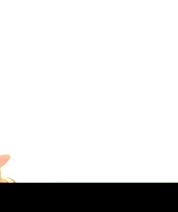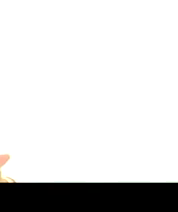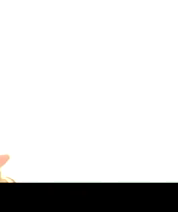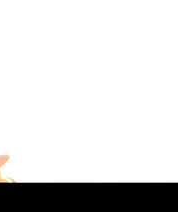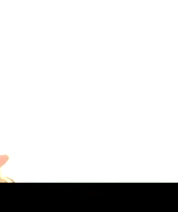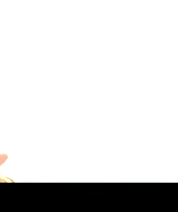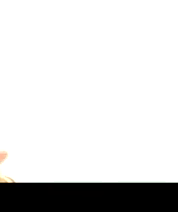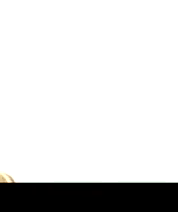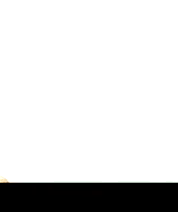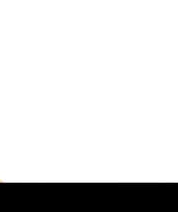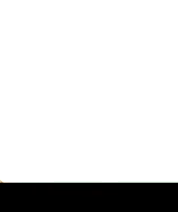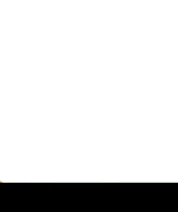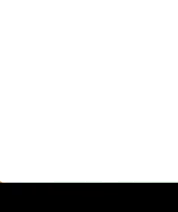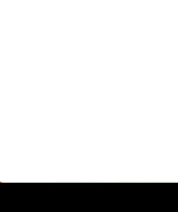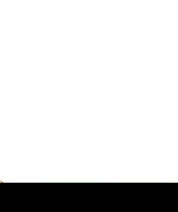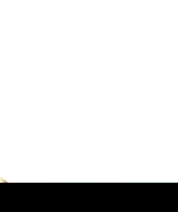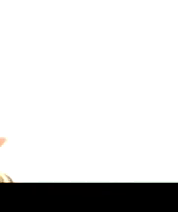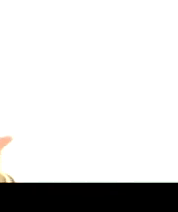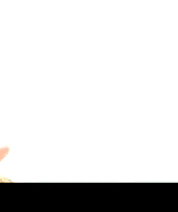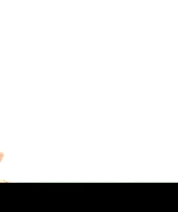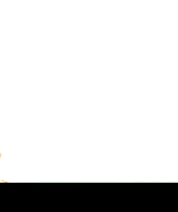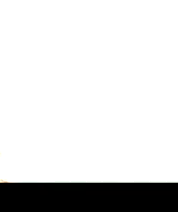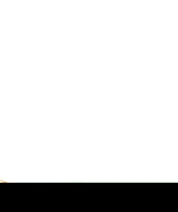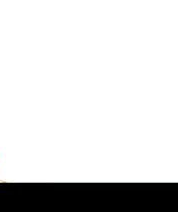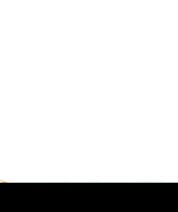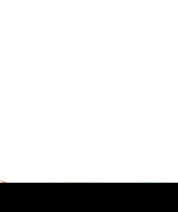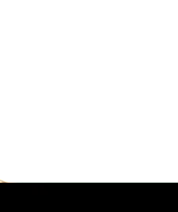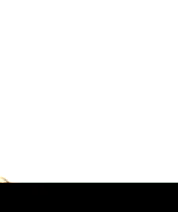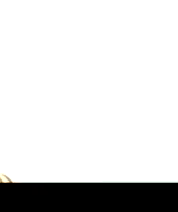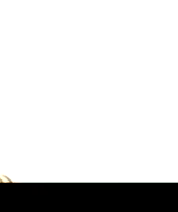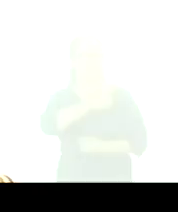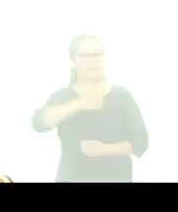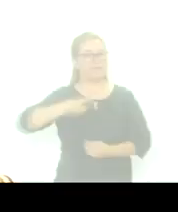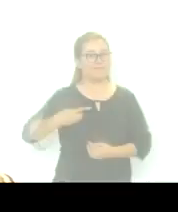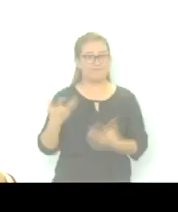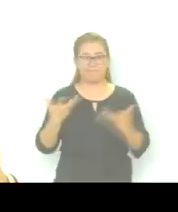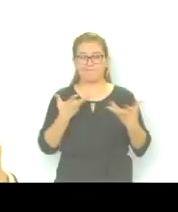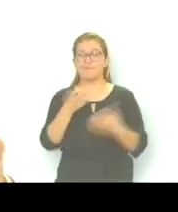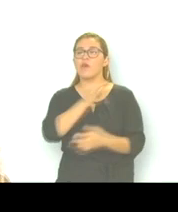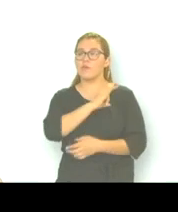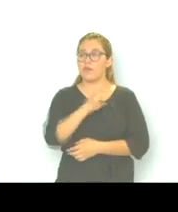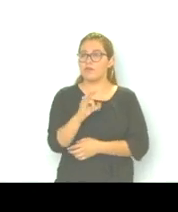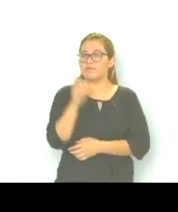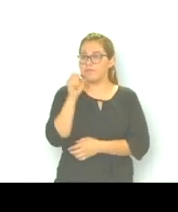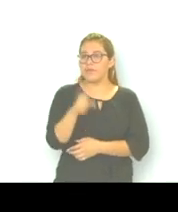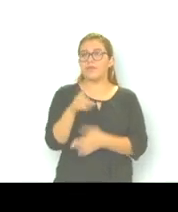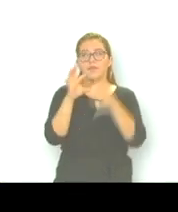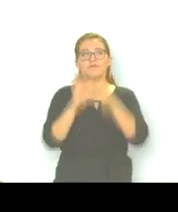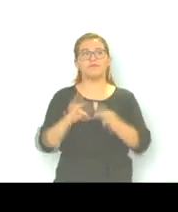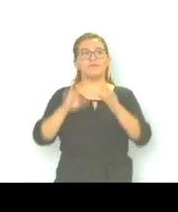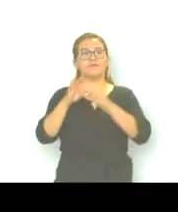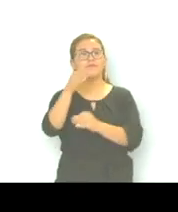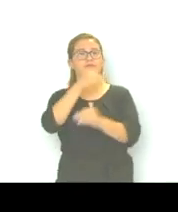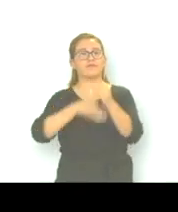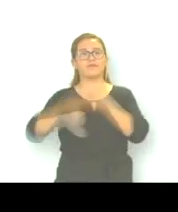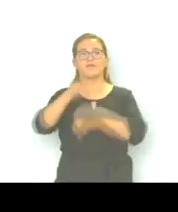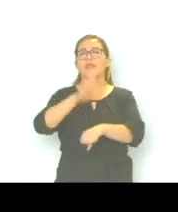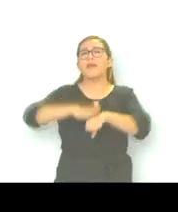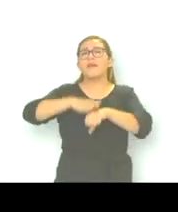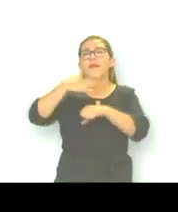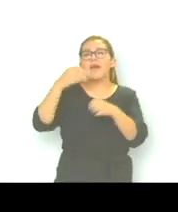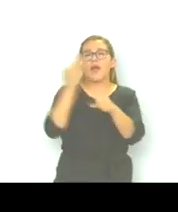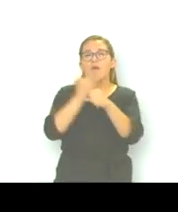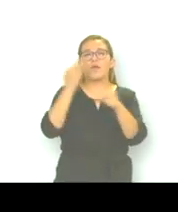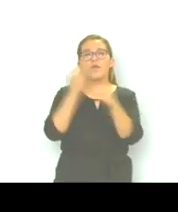algunas actividades. Es una tarea de todos, sé que podemos hacerlo, lo hemos hecho durante toda esta epidemia,